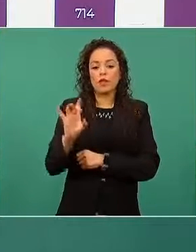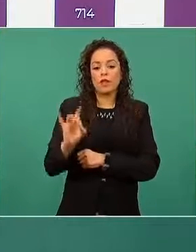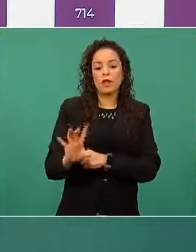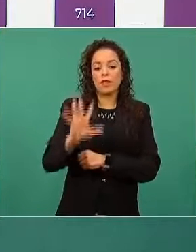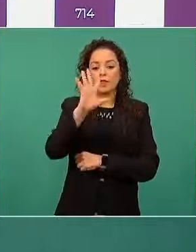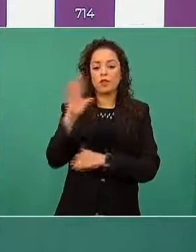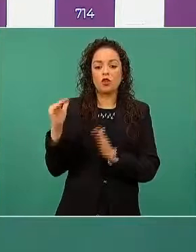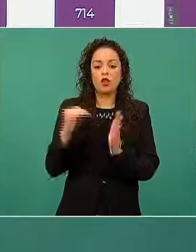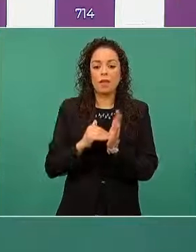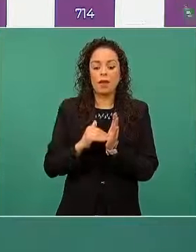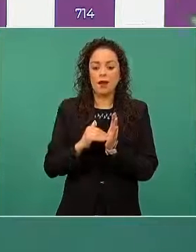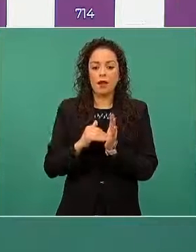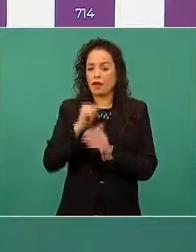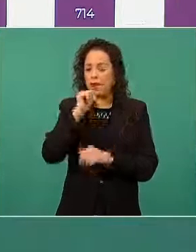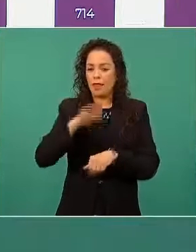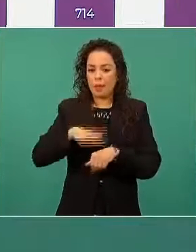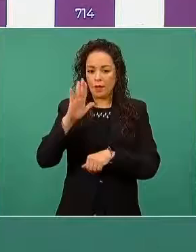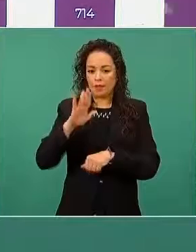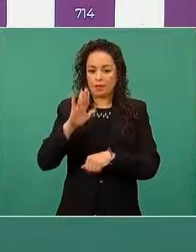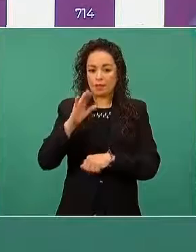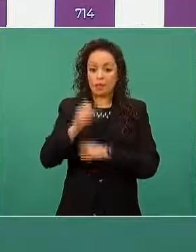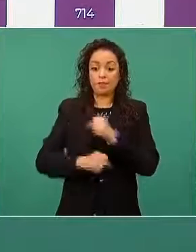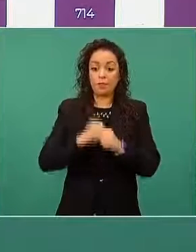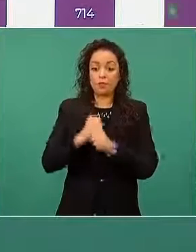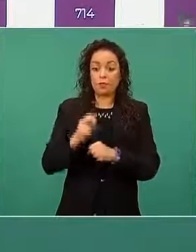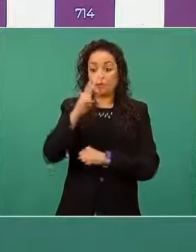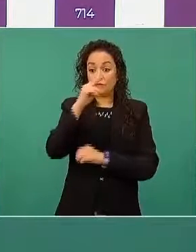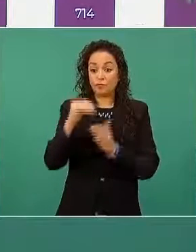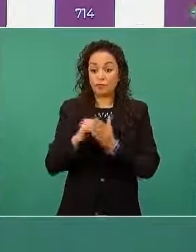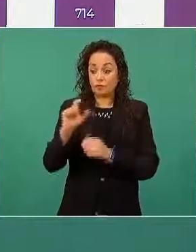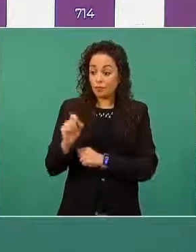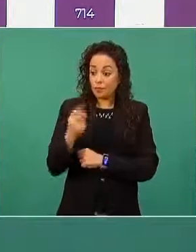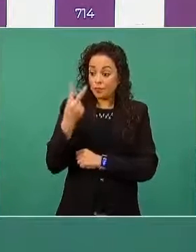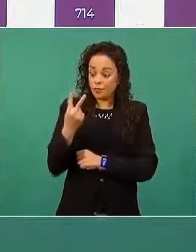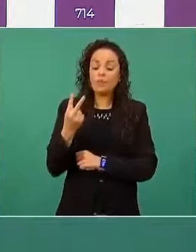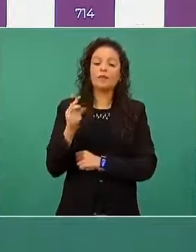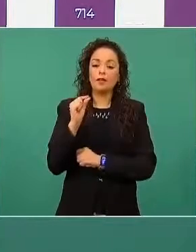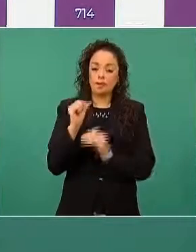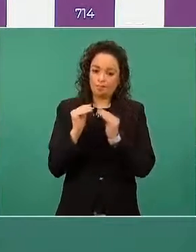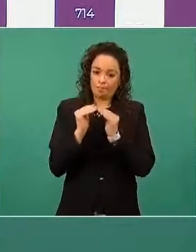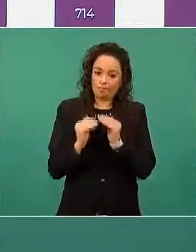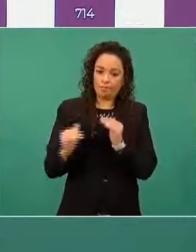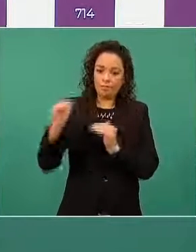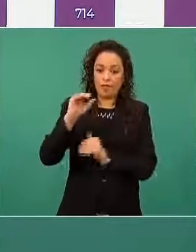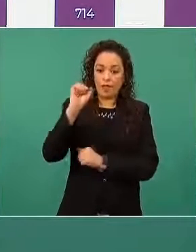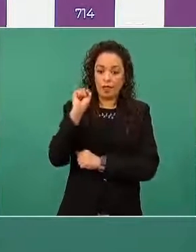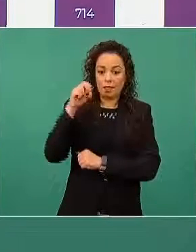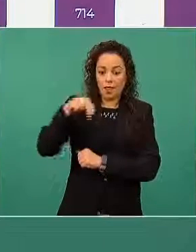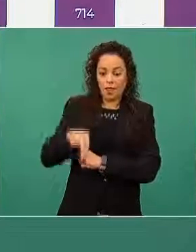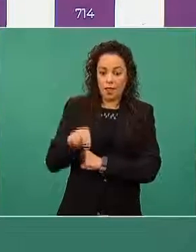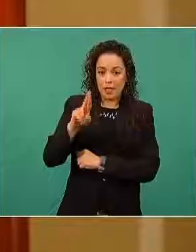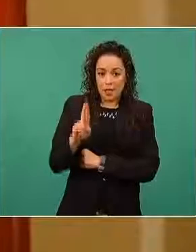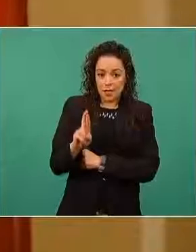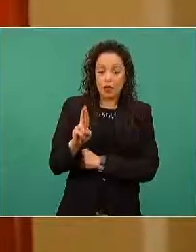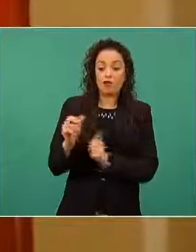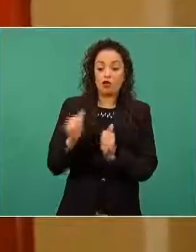435.000 barriles. En el 22 va a incrementar el SNR con sus 6